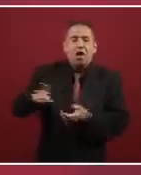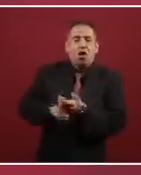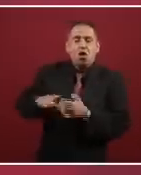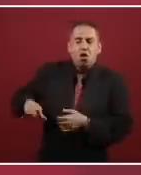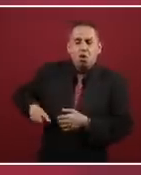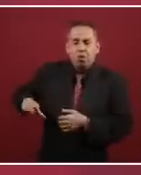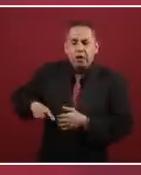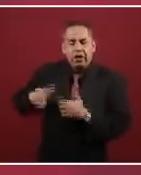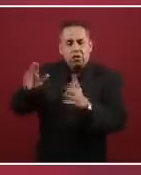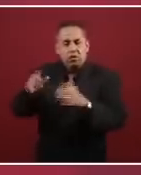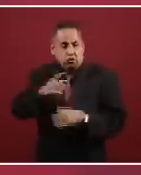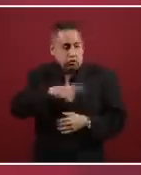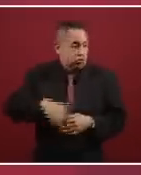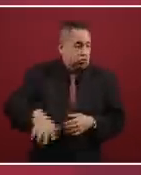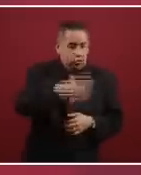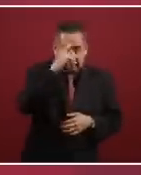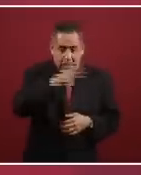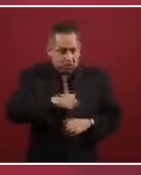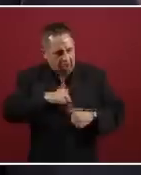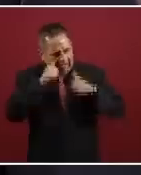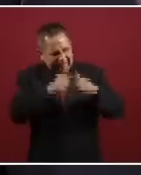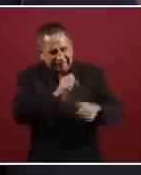Y que sean atendidos.